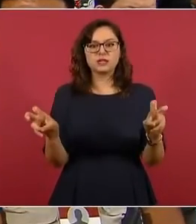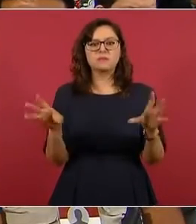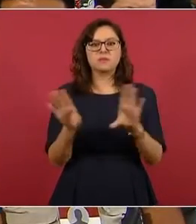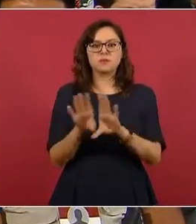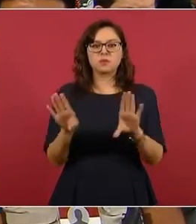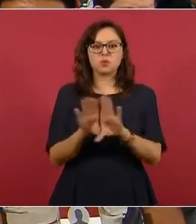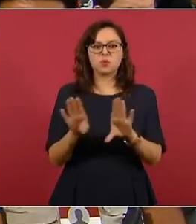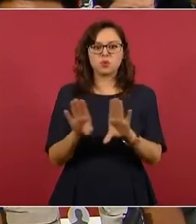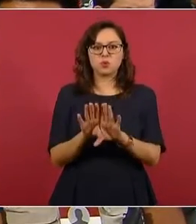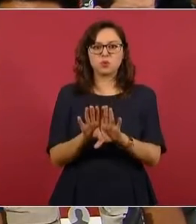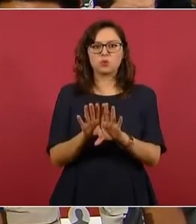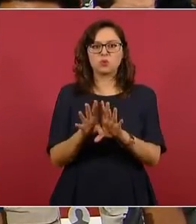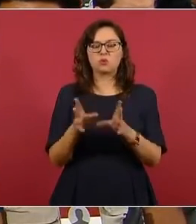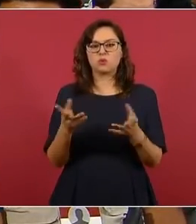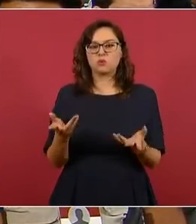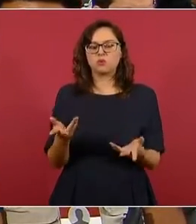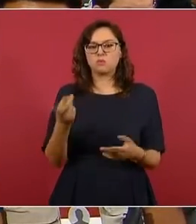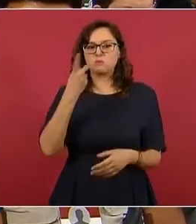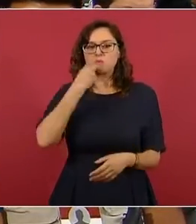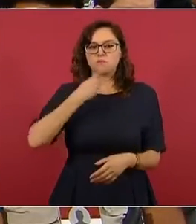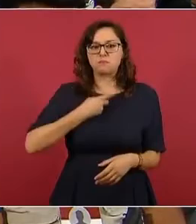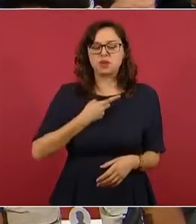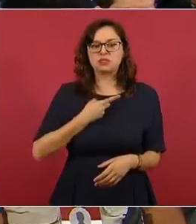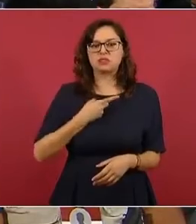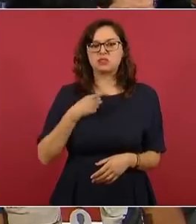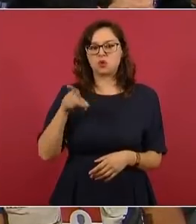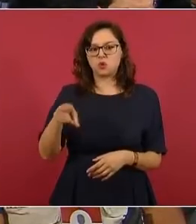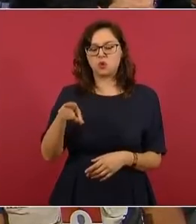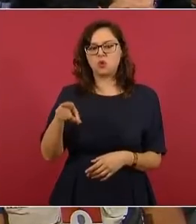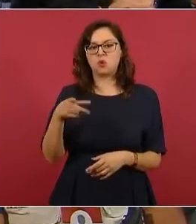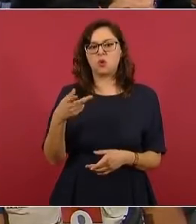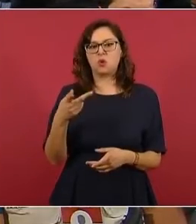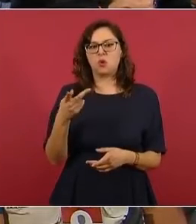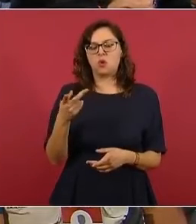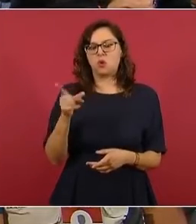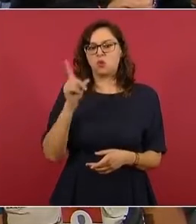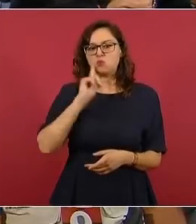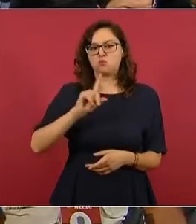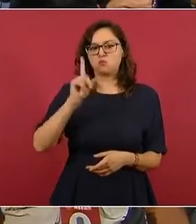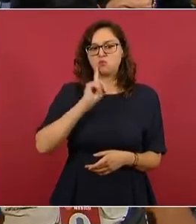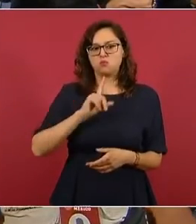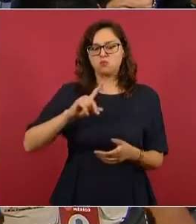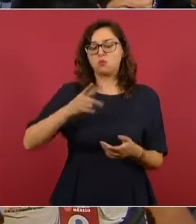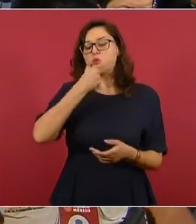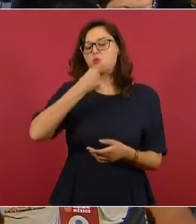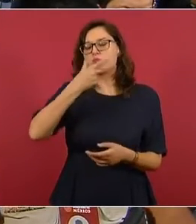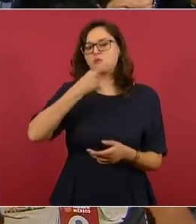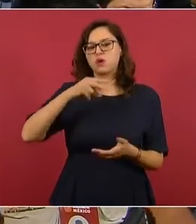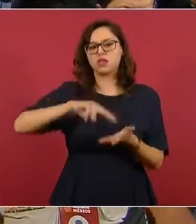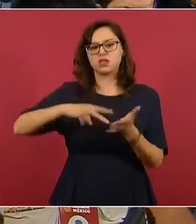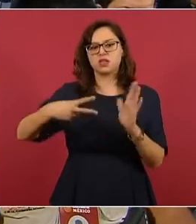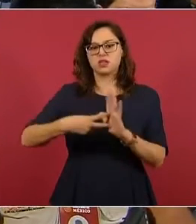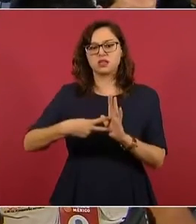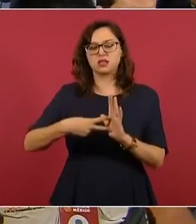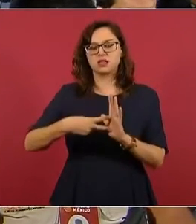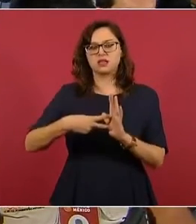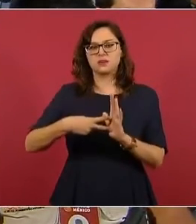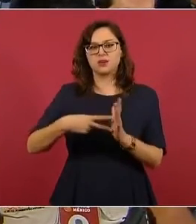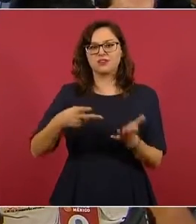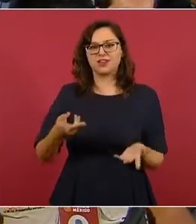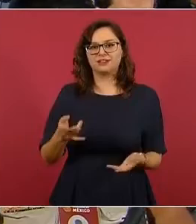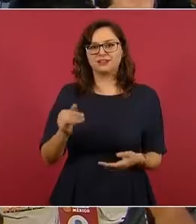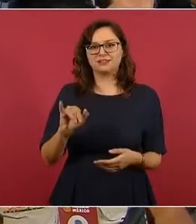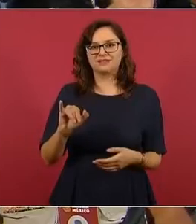también según me dice en una entrevista que le hice al ingeniero